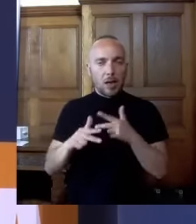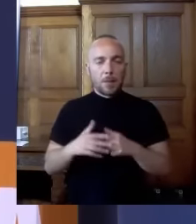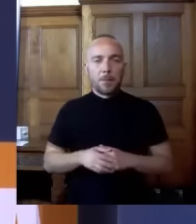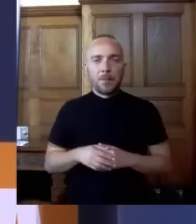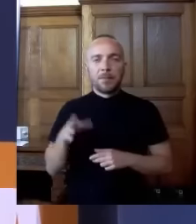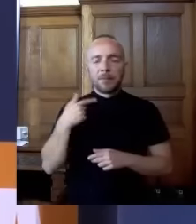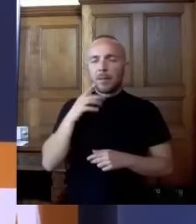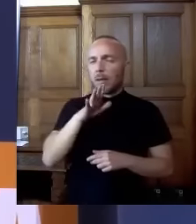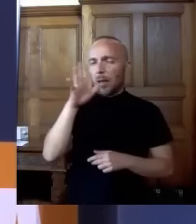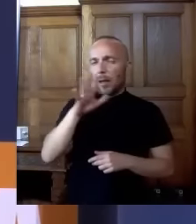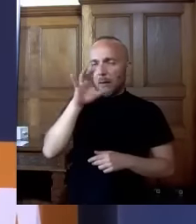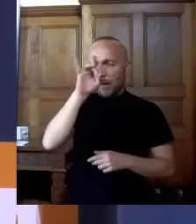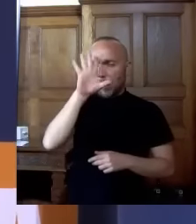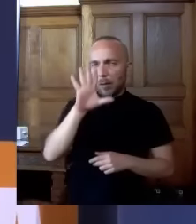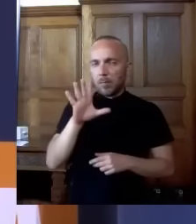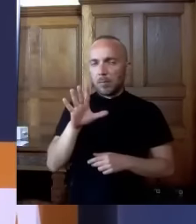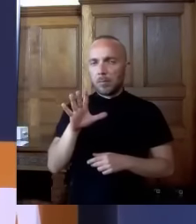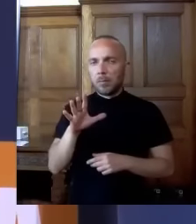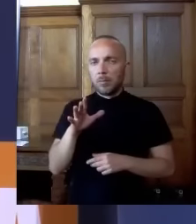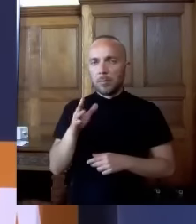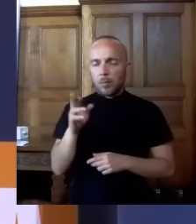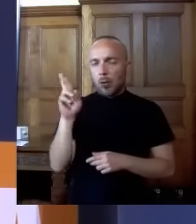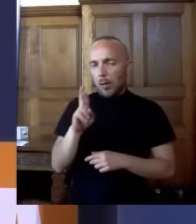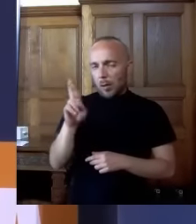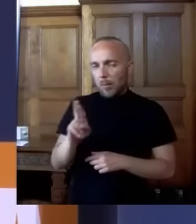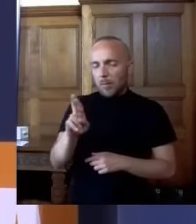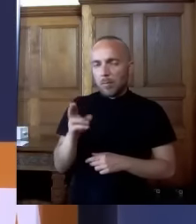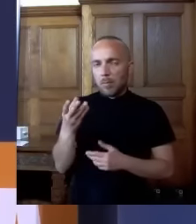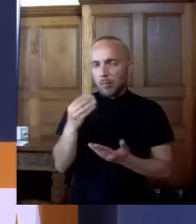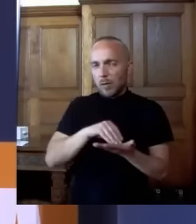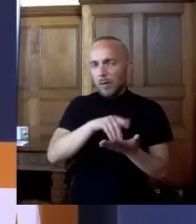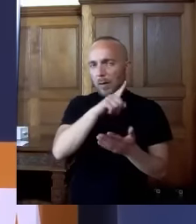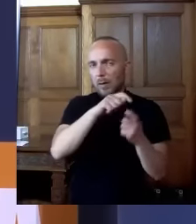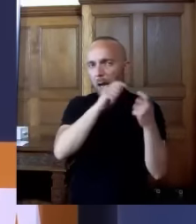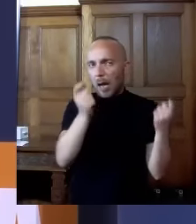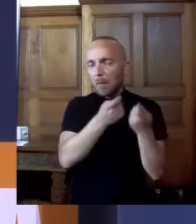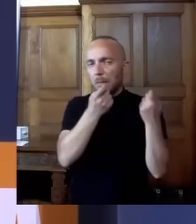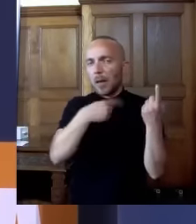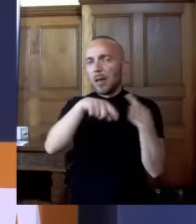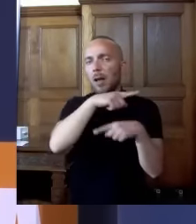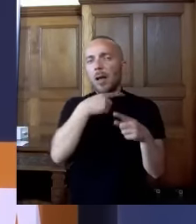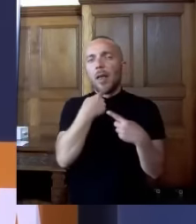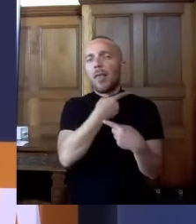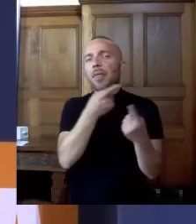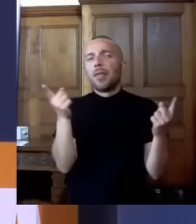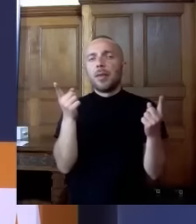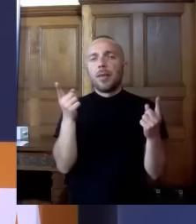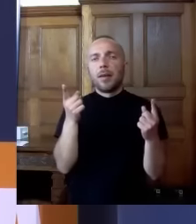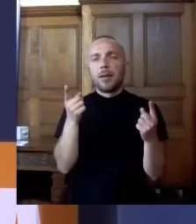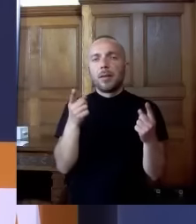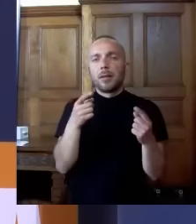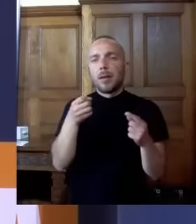da eta aatz Ari gara behin eta berriz kanan denek esaten dute J eta